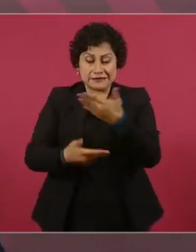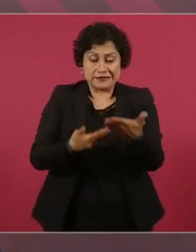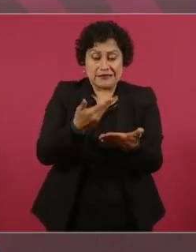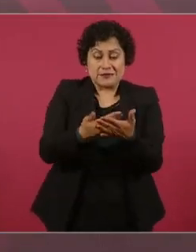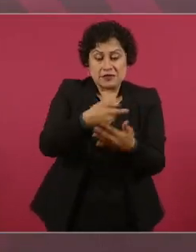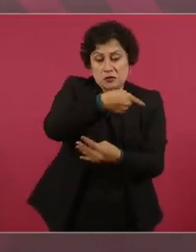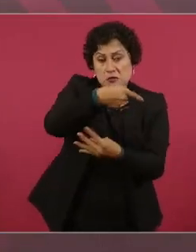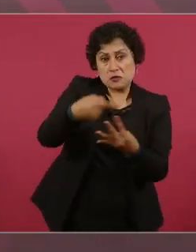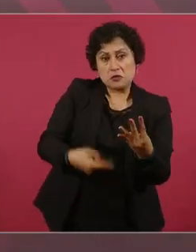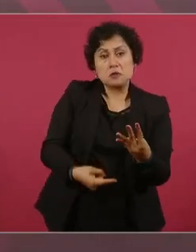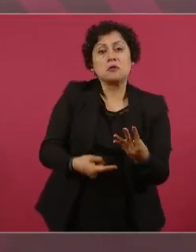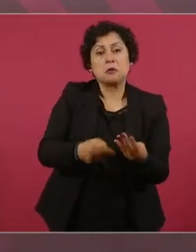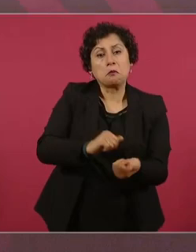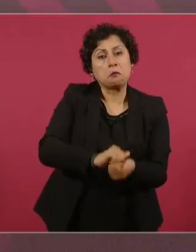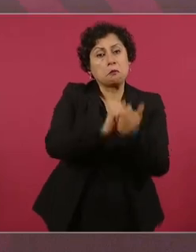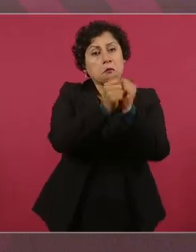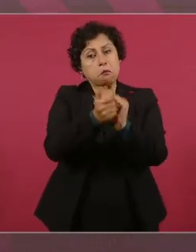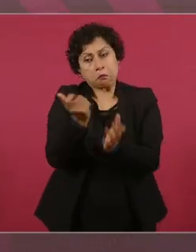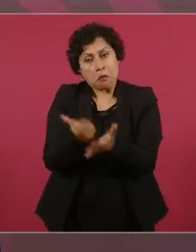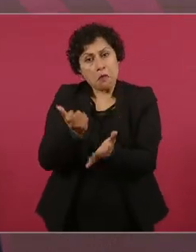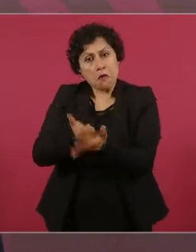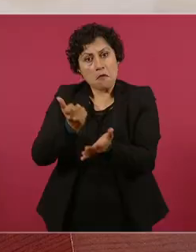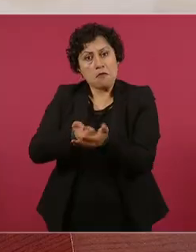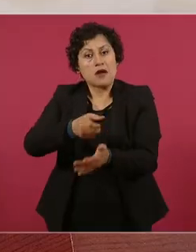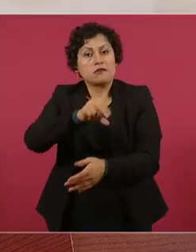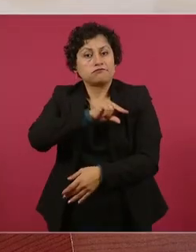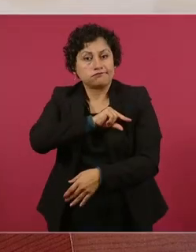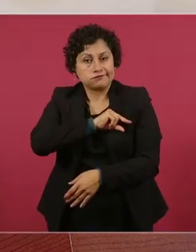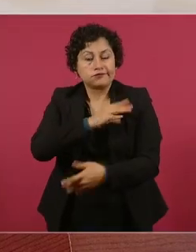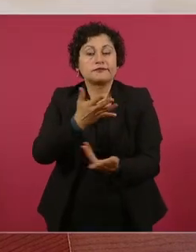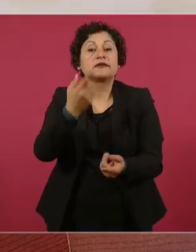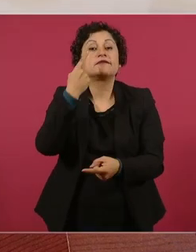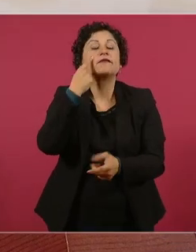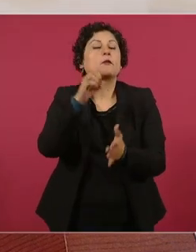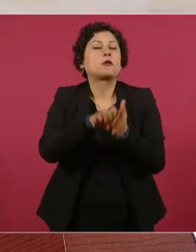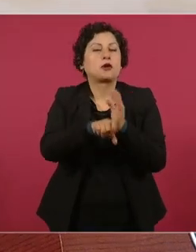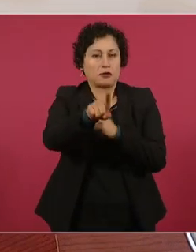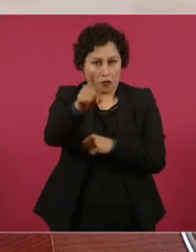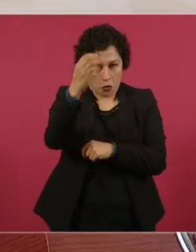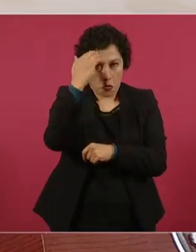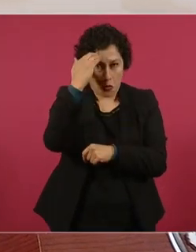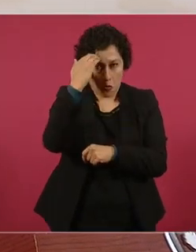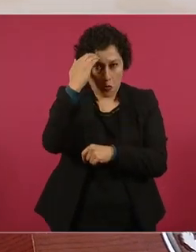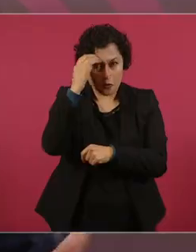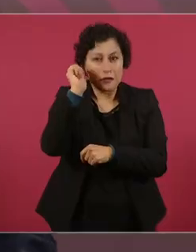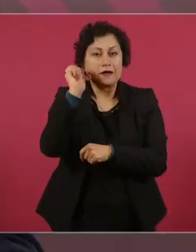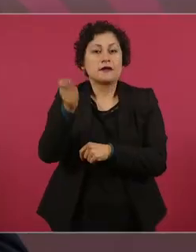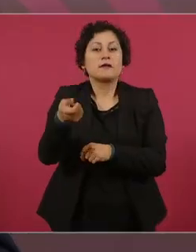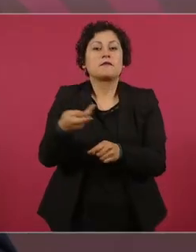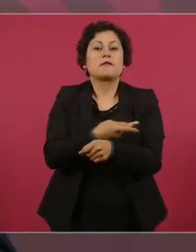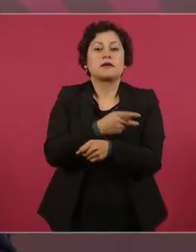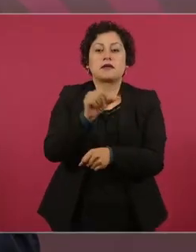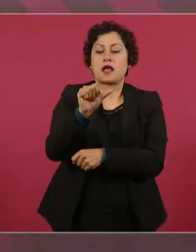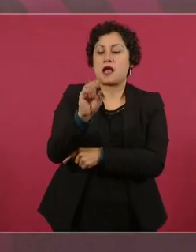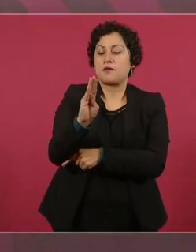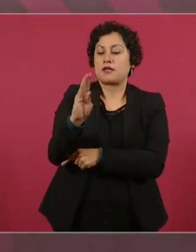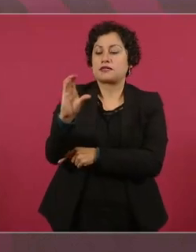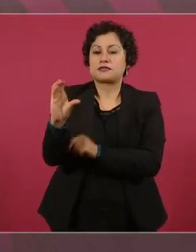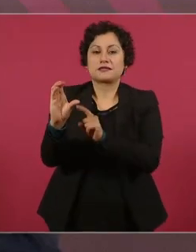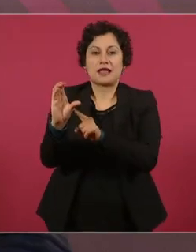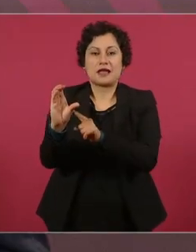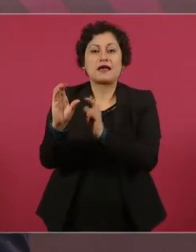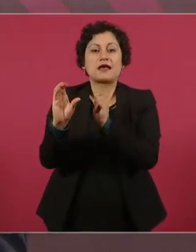lamentable de la guardería ABC fue por esa política de privatización de las